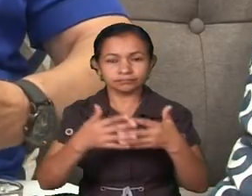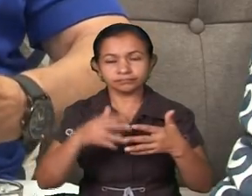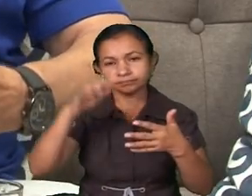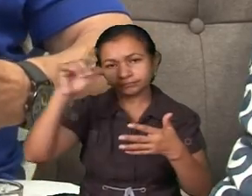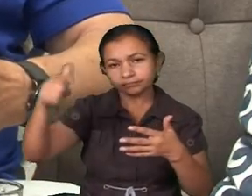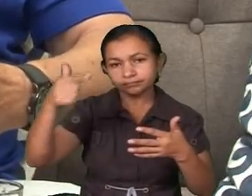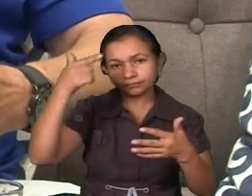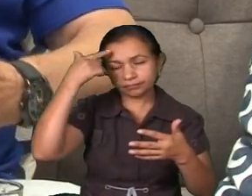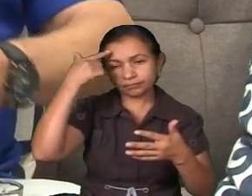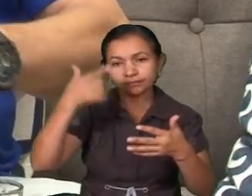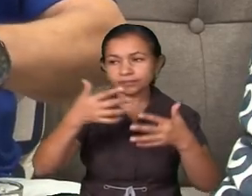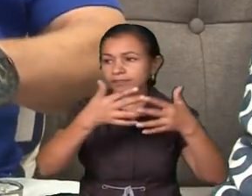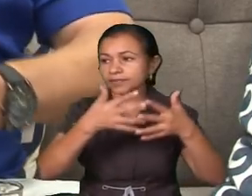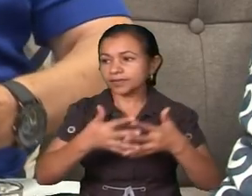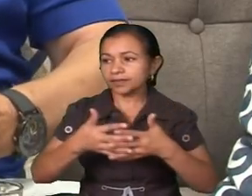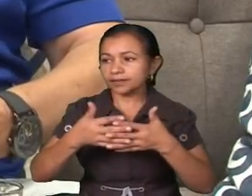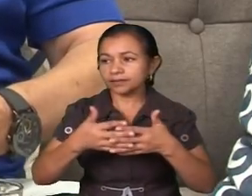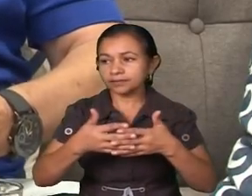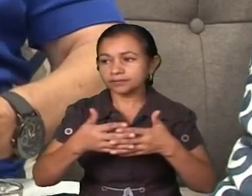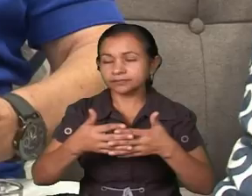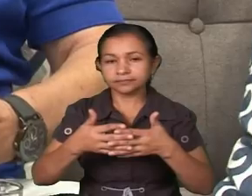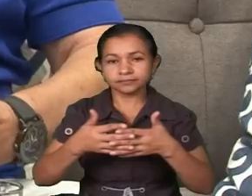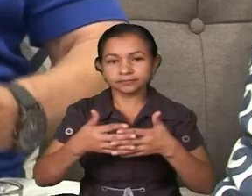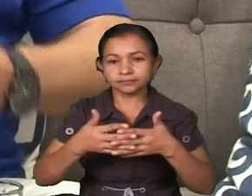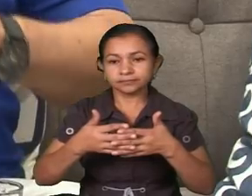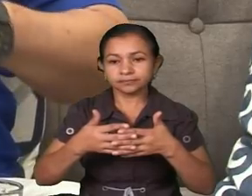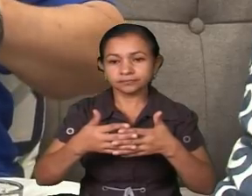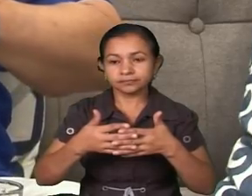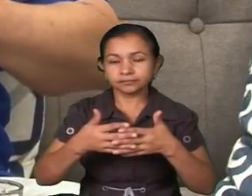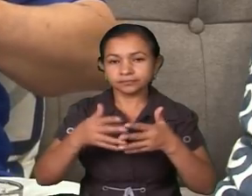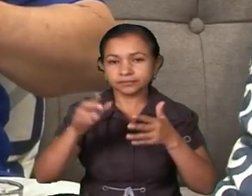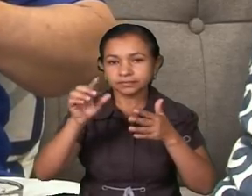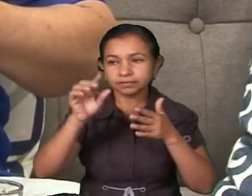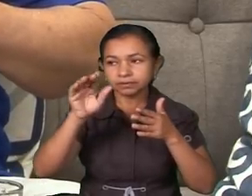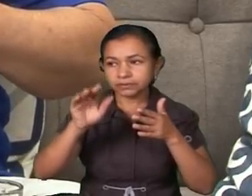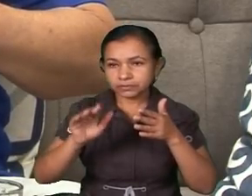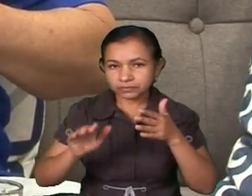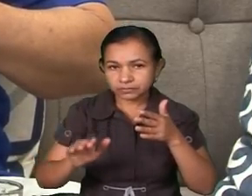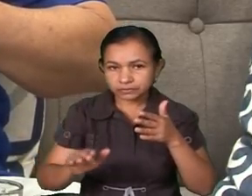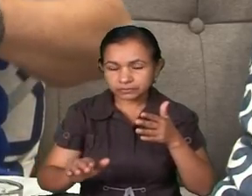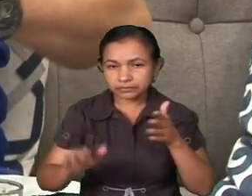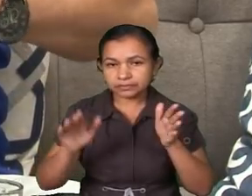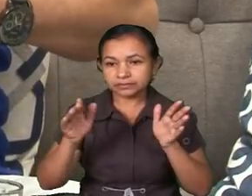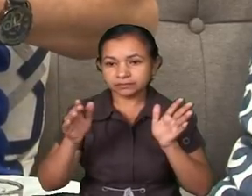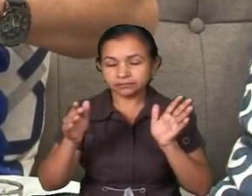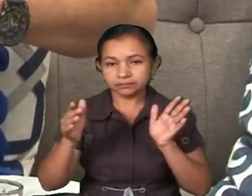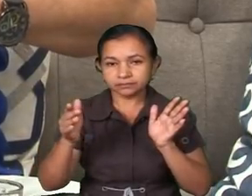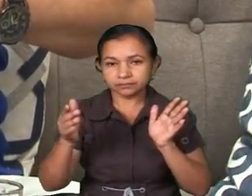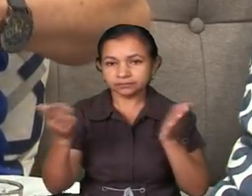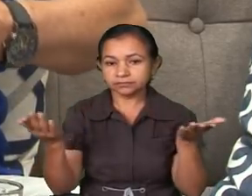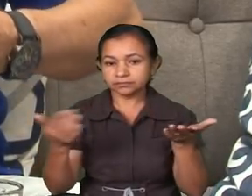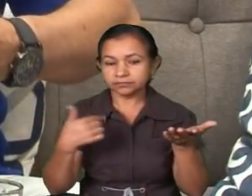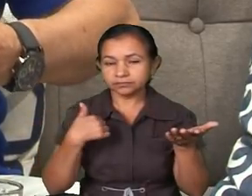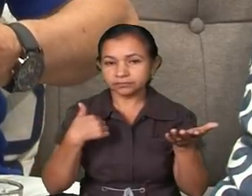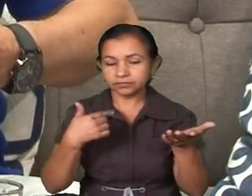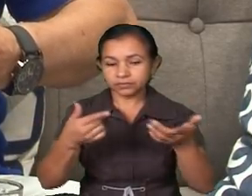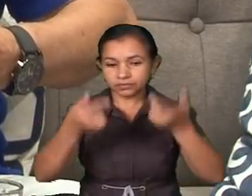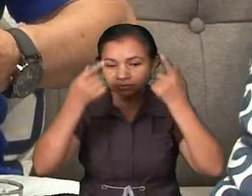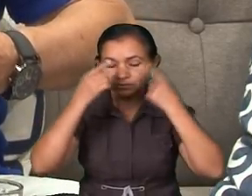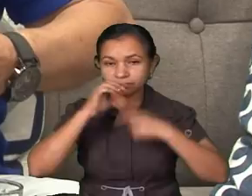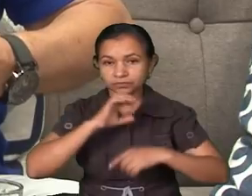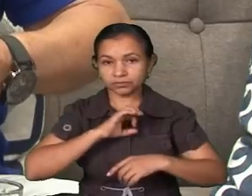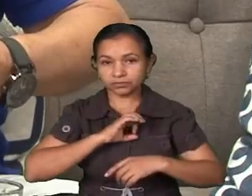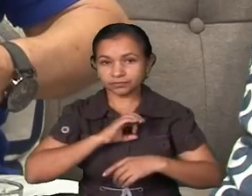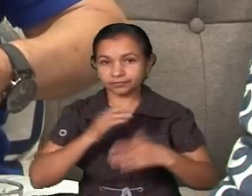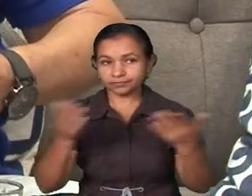gobierno norteamericano, bajaba la capacidad de la CIA. El indio de Aribe, Edén Pastora, eso yo merezco una medalla solo